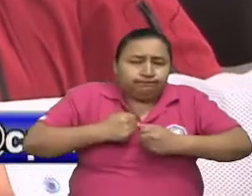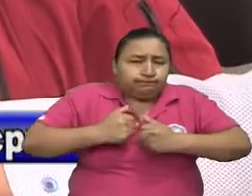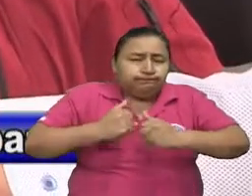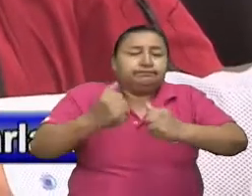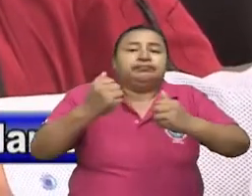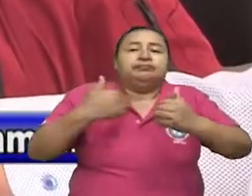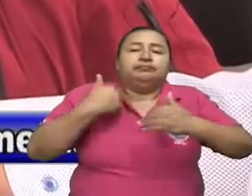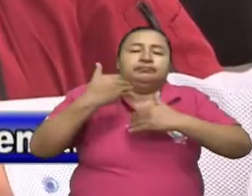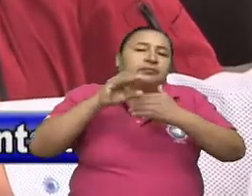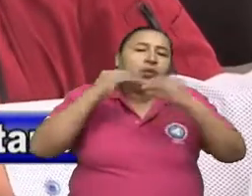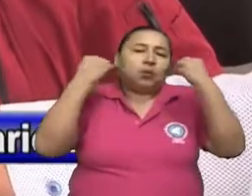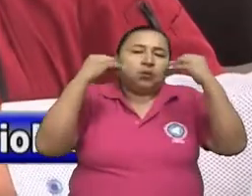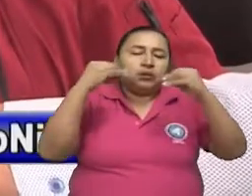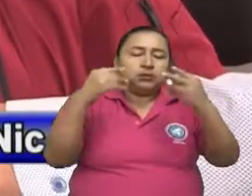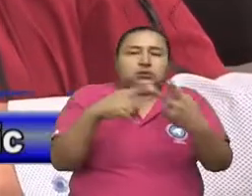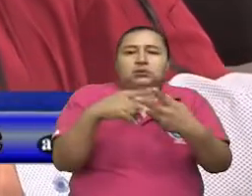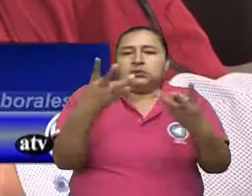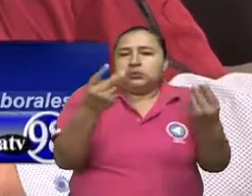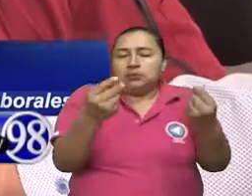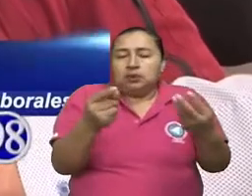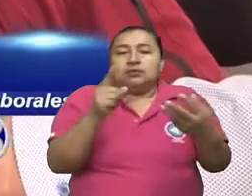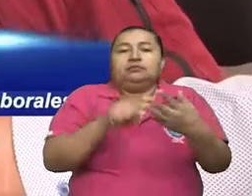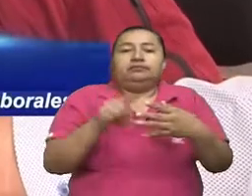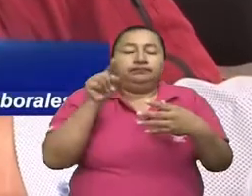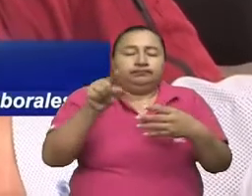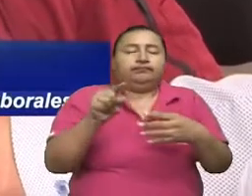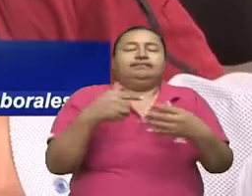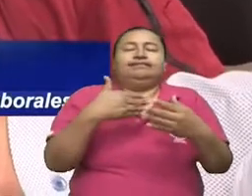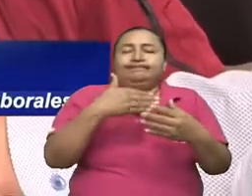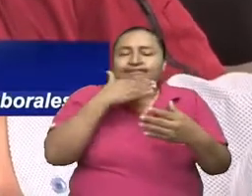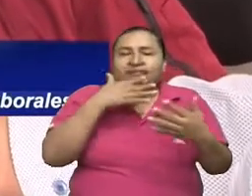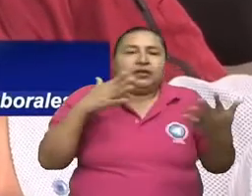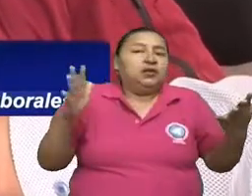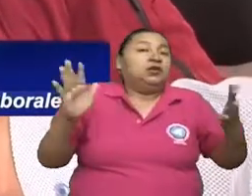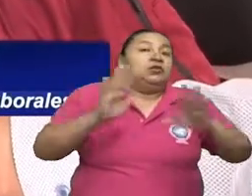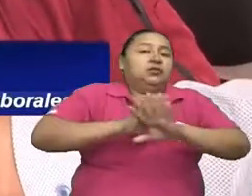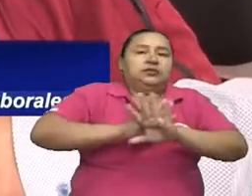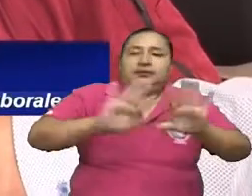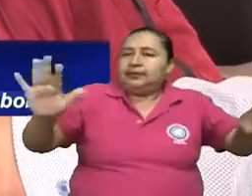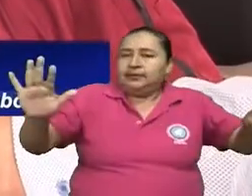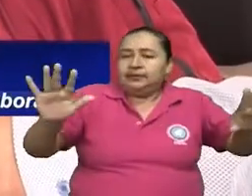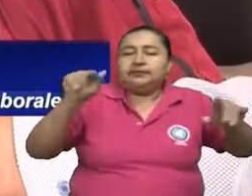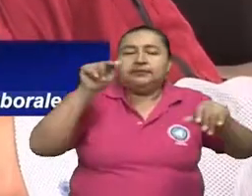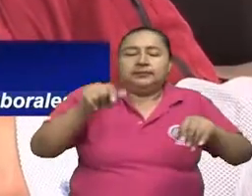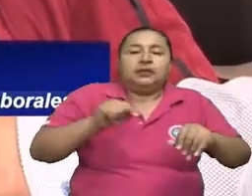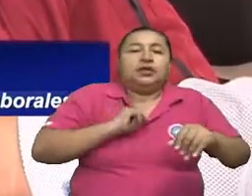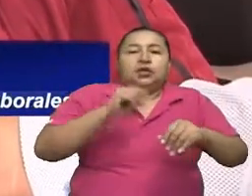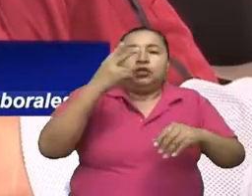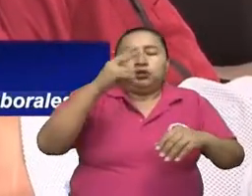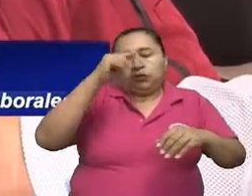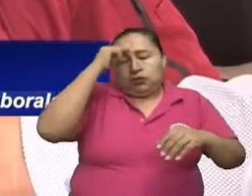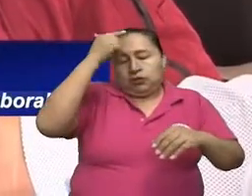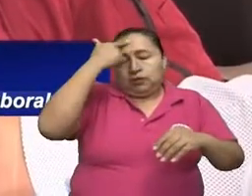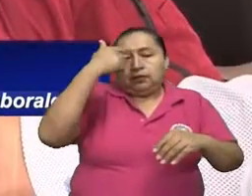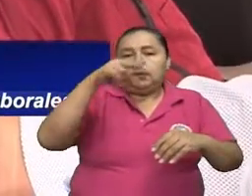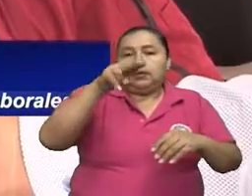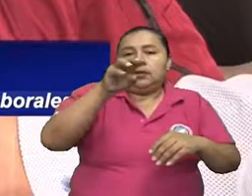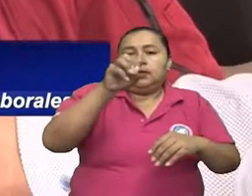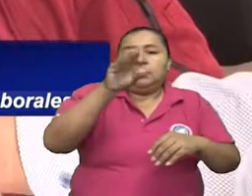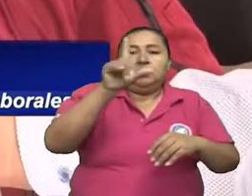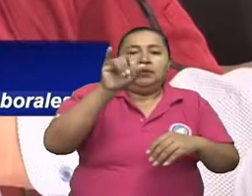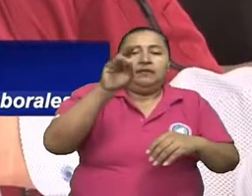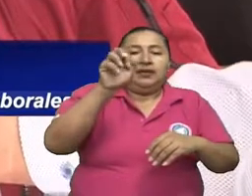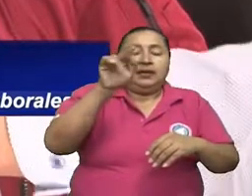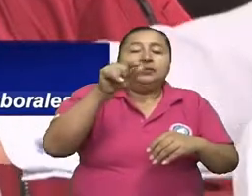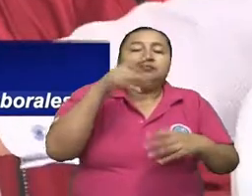educación, a la economía, que tan desastrosa estos gobiernos neoliberales han manejado.